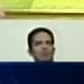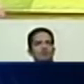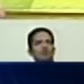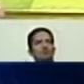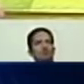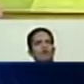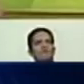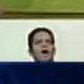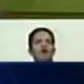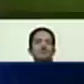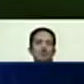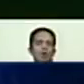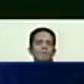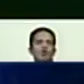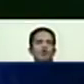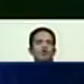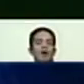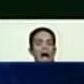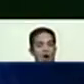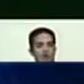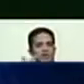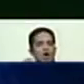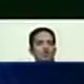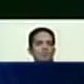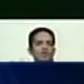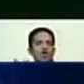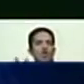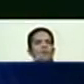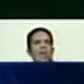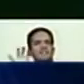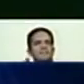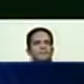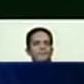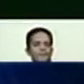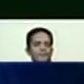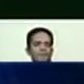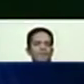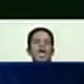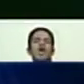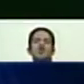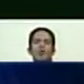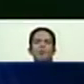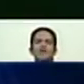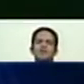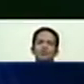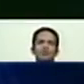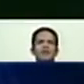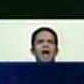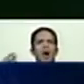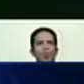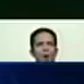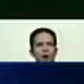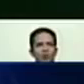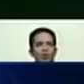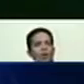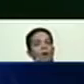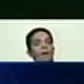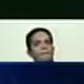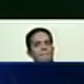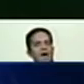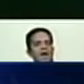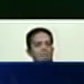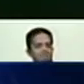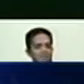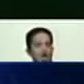en que se relacionarán nuestros países. 2. La utilidad de discutir un posible acuerdo para eventualmente establecer oficinas